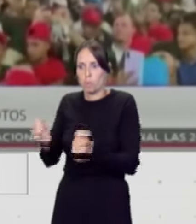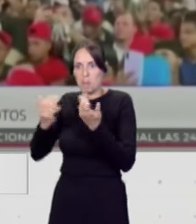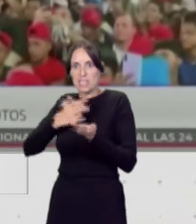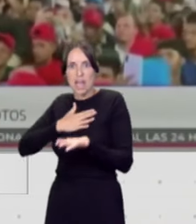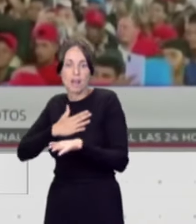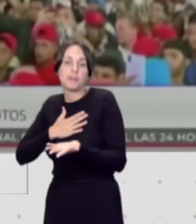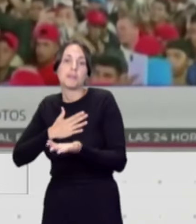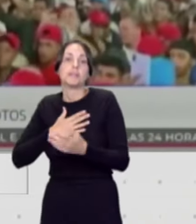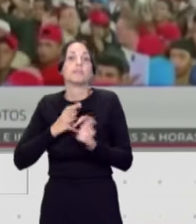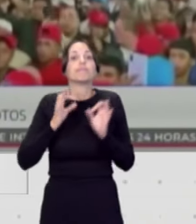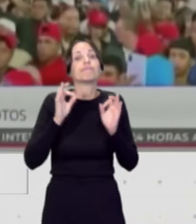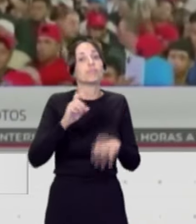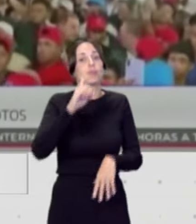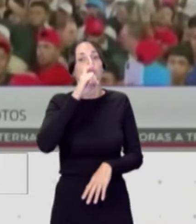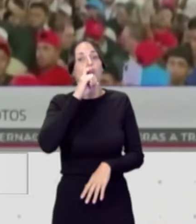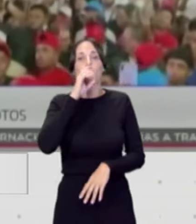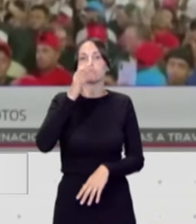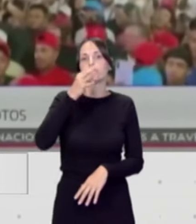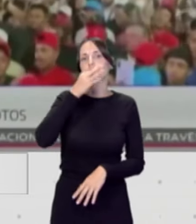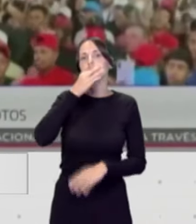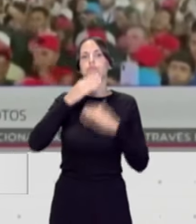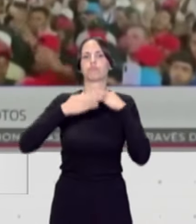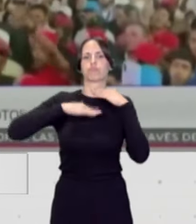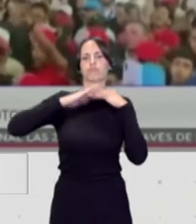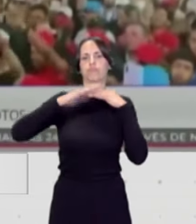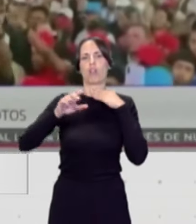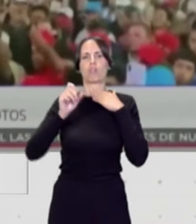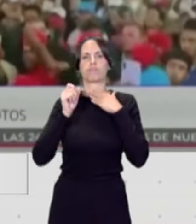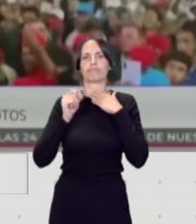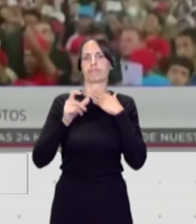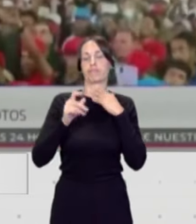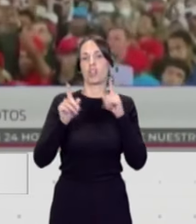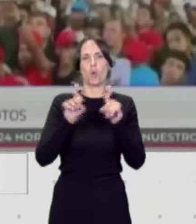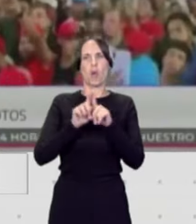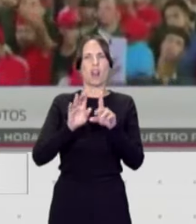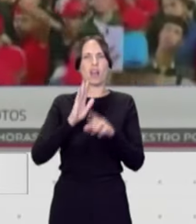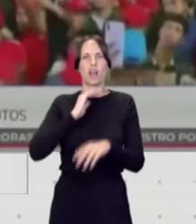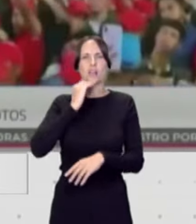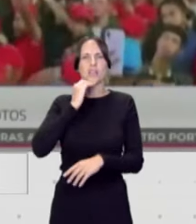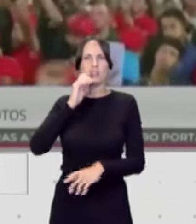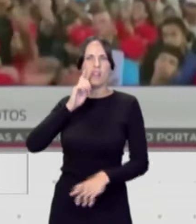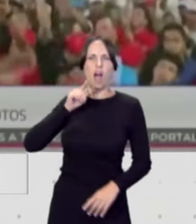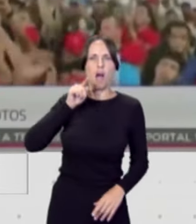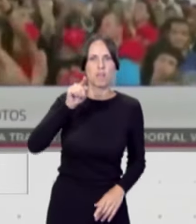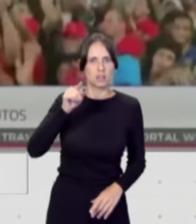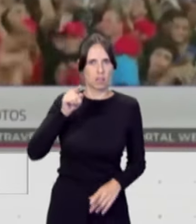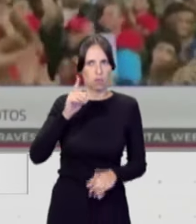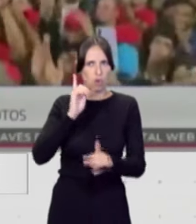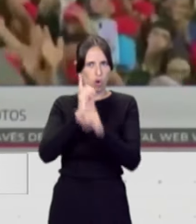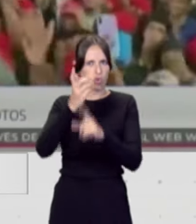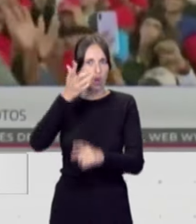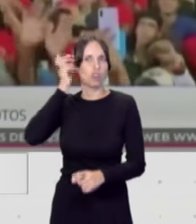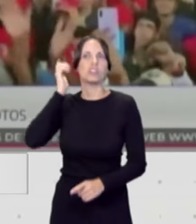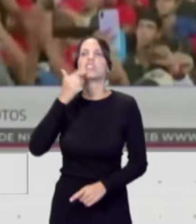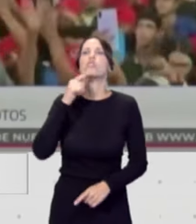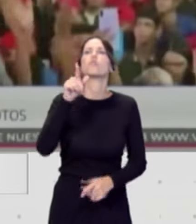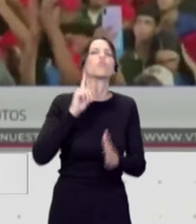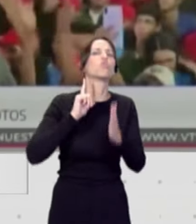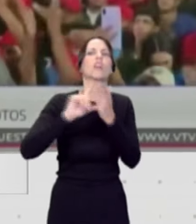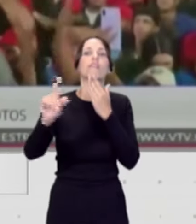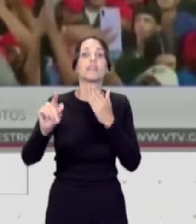su tono habitual, casi amenazador sonaba, refiriéndose a María Corina Machado, que ella se había ido, luego ella tuvo que